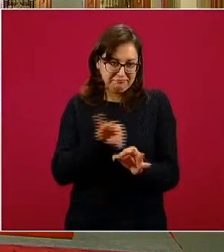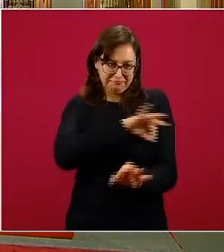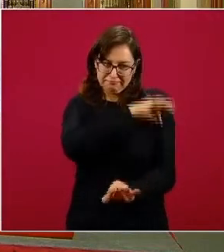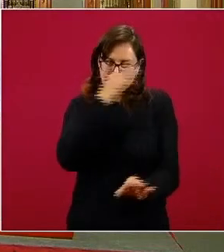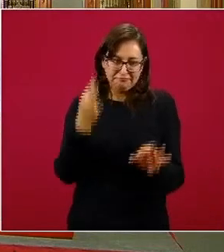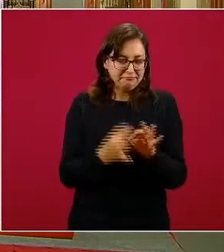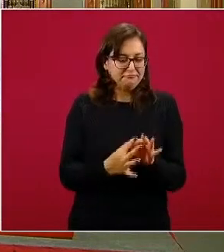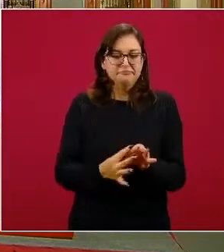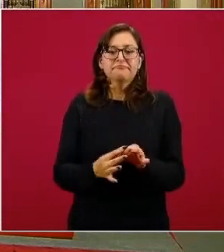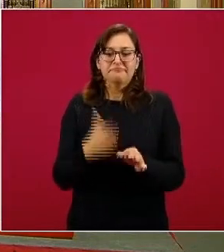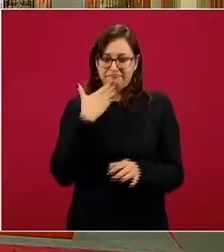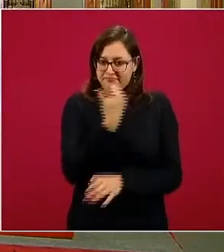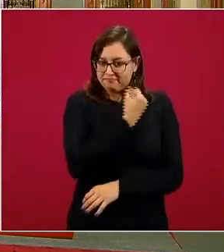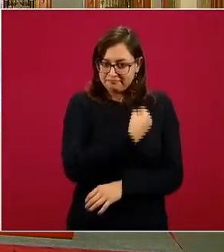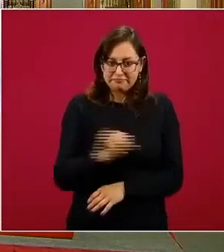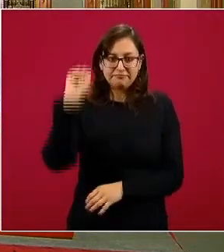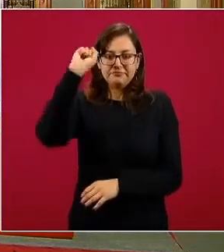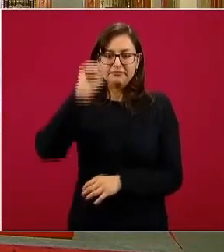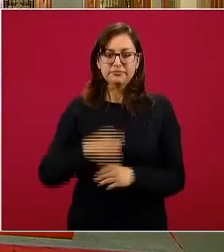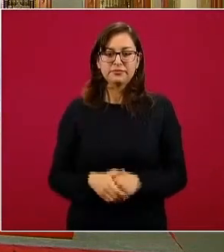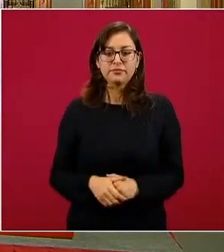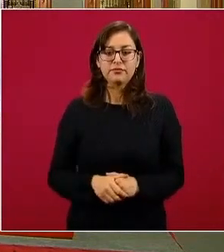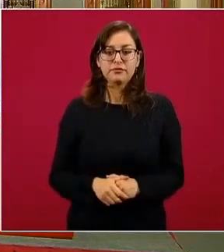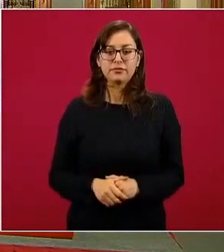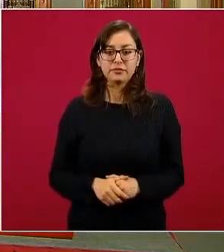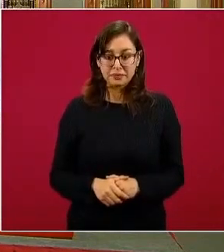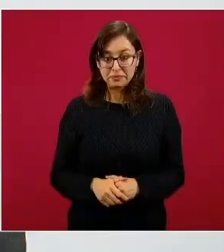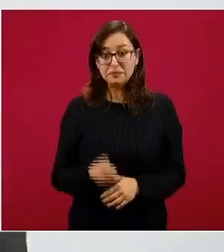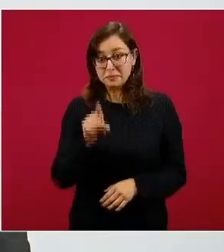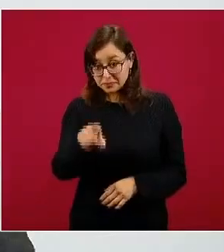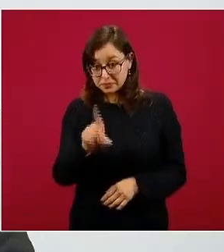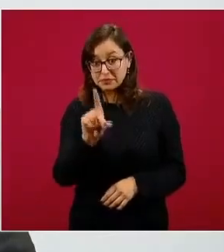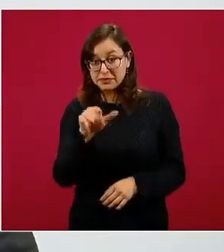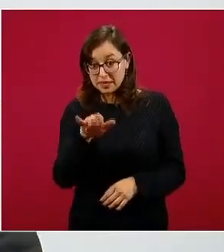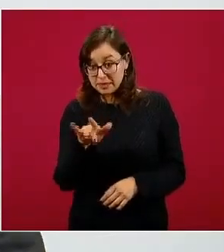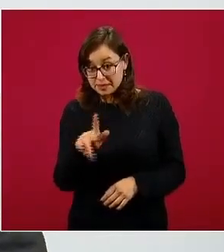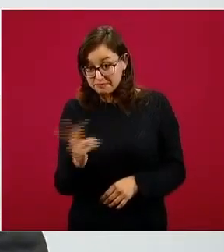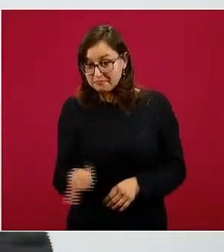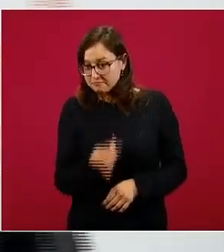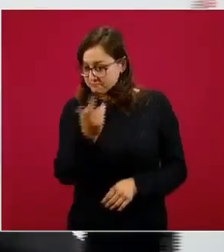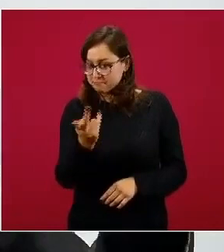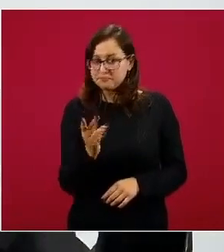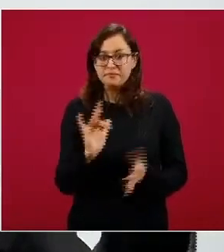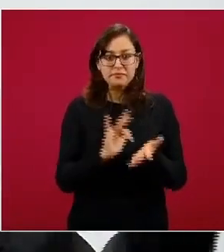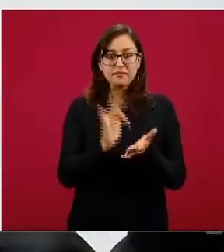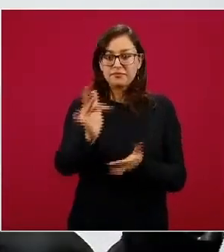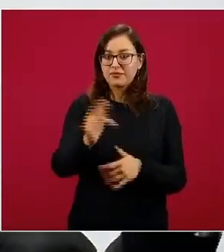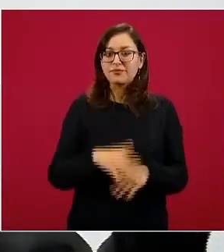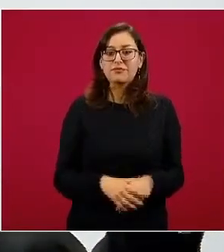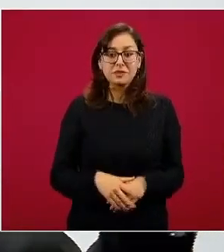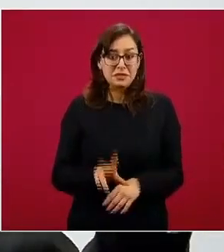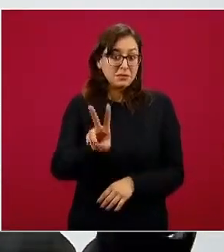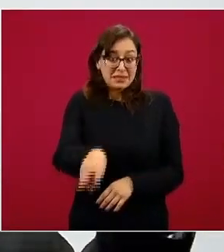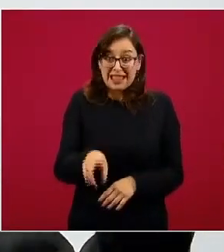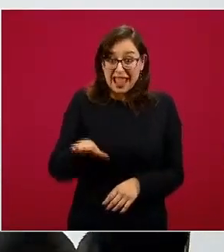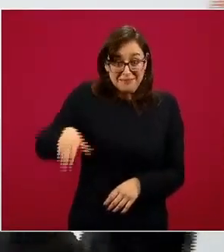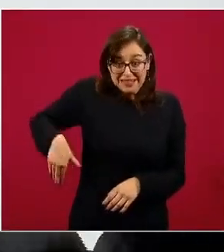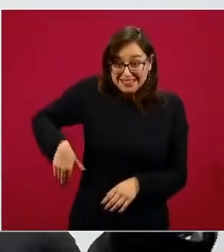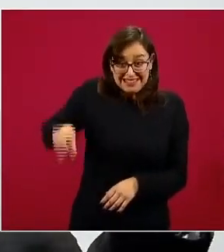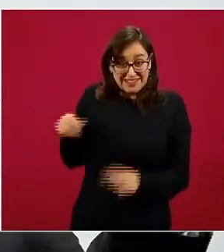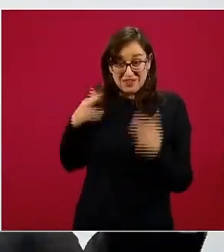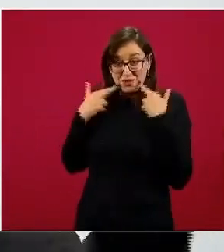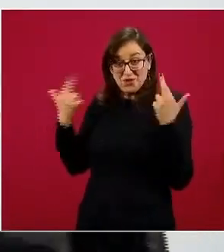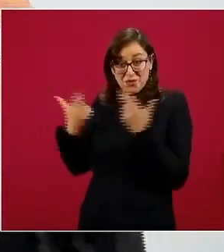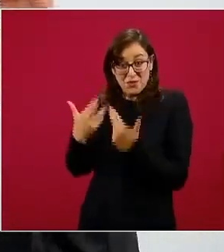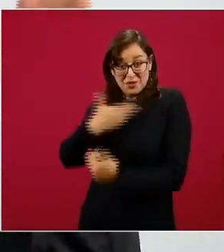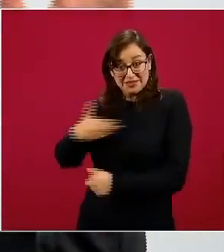y éxito la conferencia. Y gracias por la pregunta, Damián, porque es exactamente la última reflexión que acabamos de tener ahorita